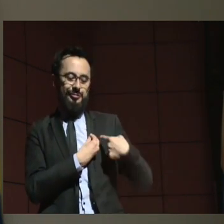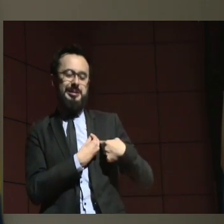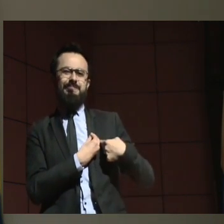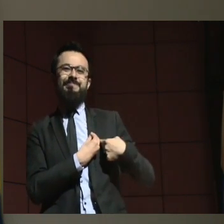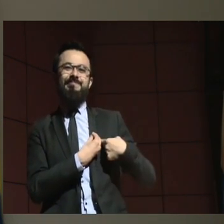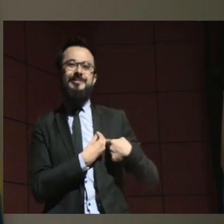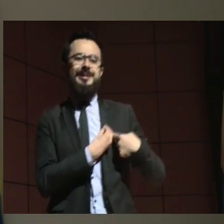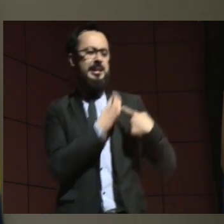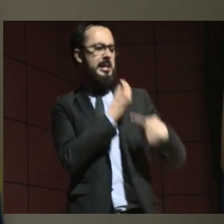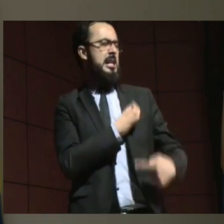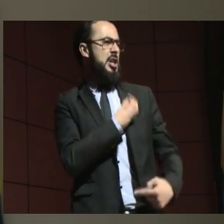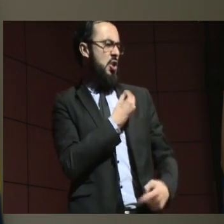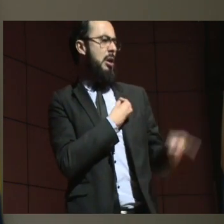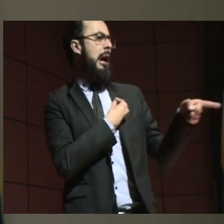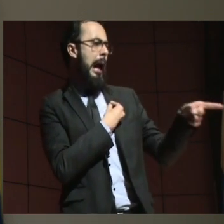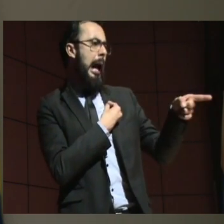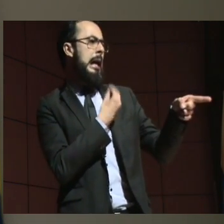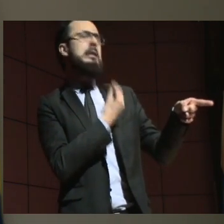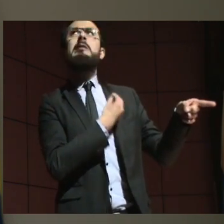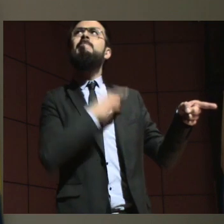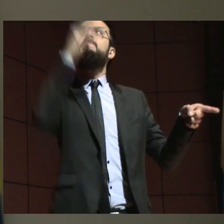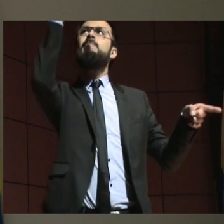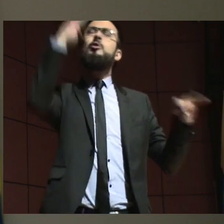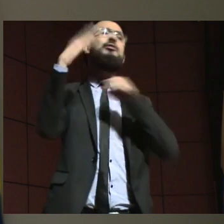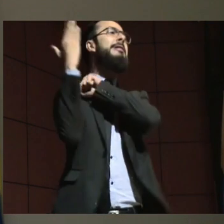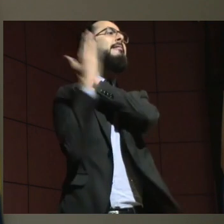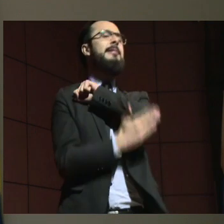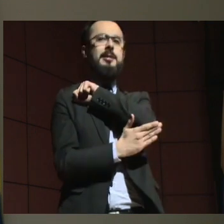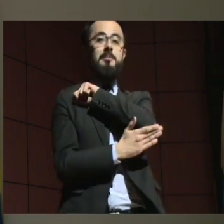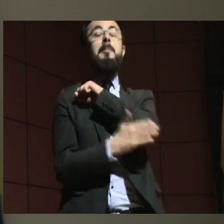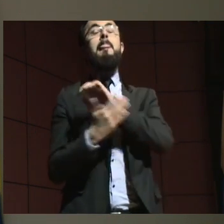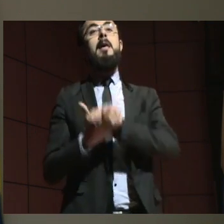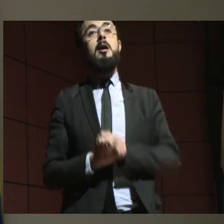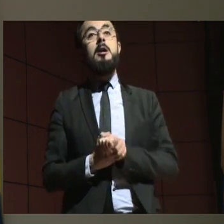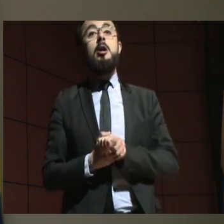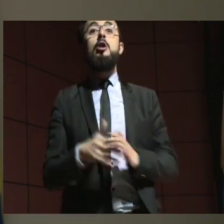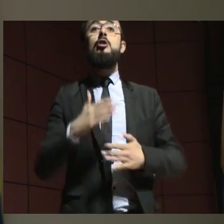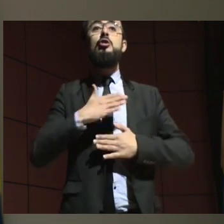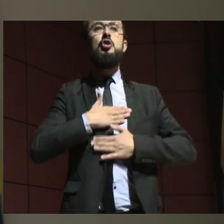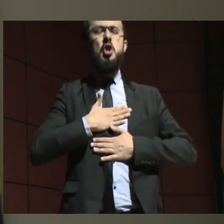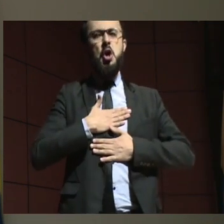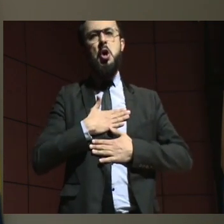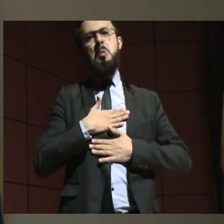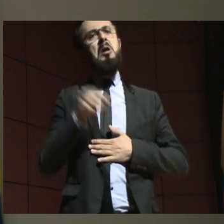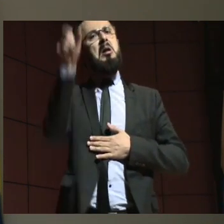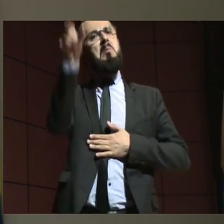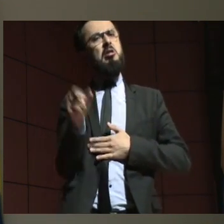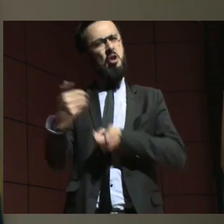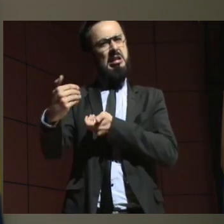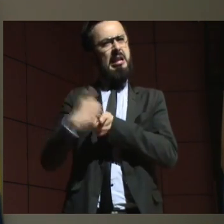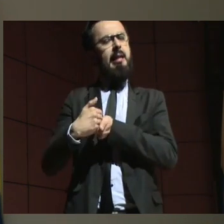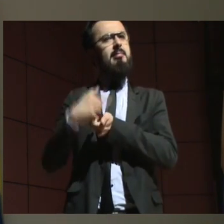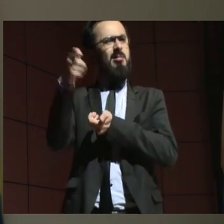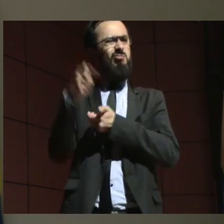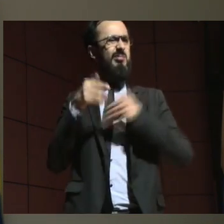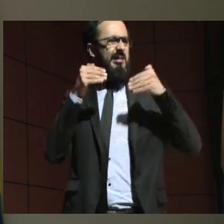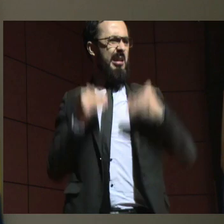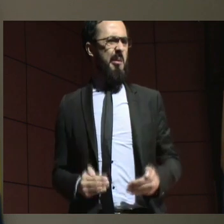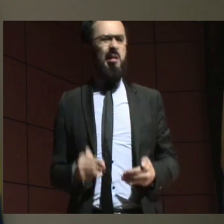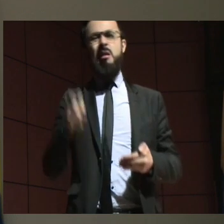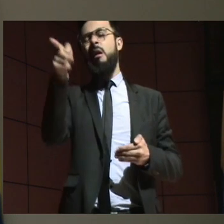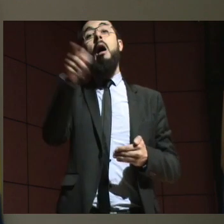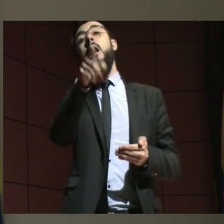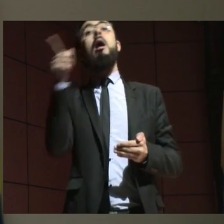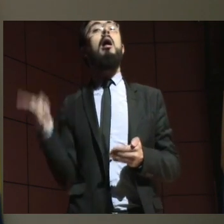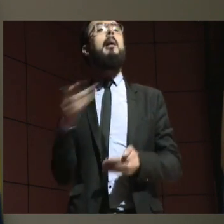Cuando tengo la oportunidad de adelantar consultas con clientes con discapacidad y con madres